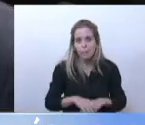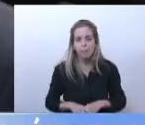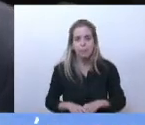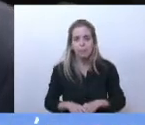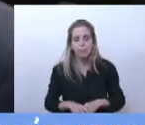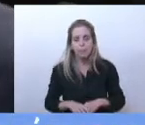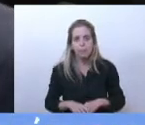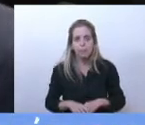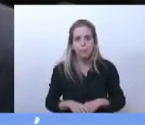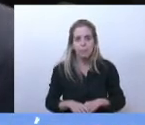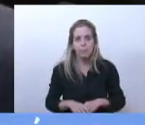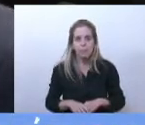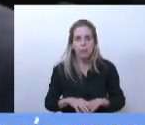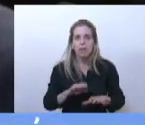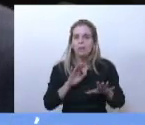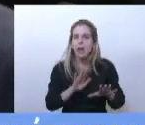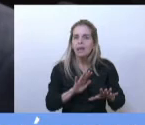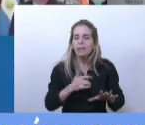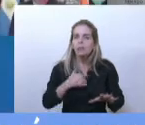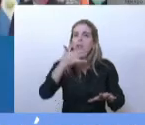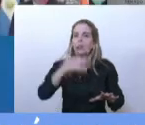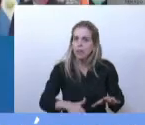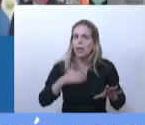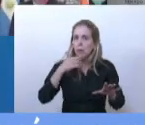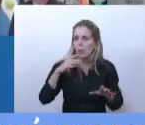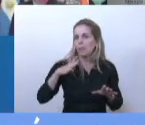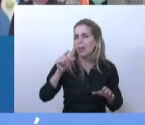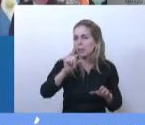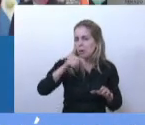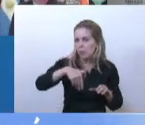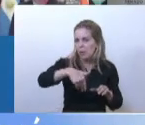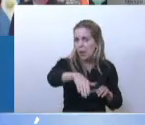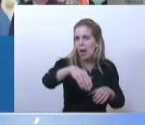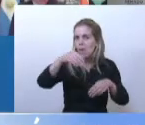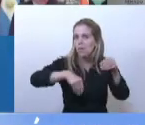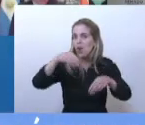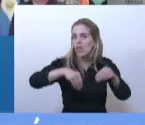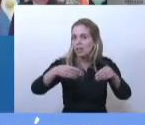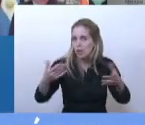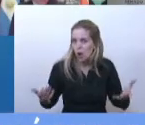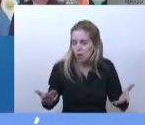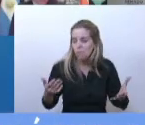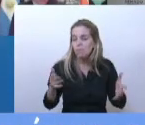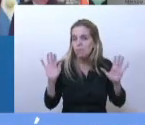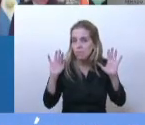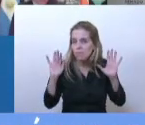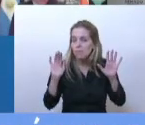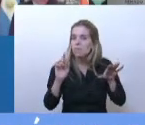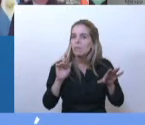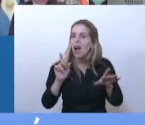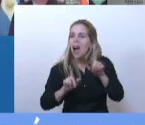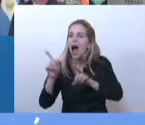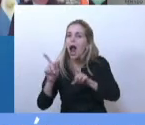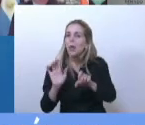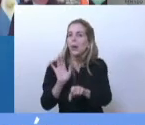y en esta discusión yo entiendo que se acercan las elecciones y algunos se ven tentados de